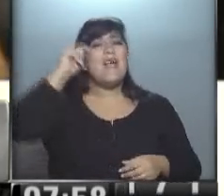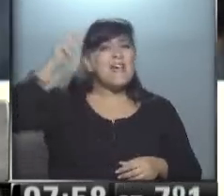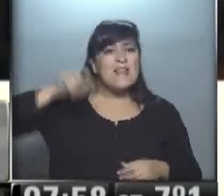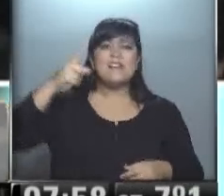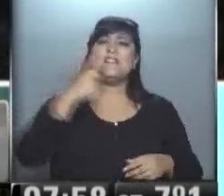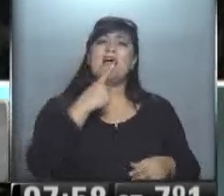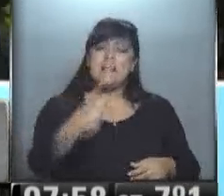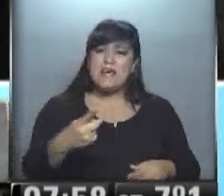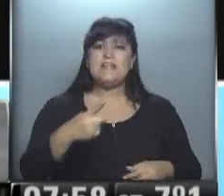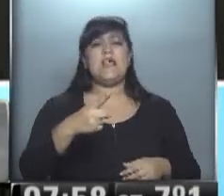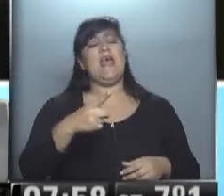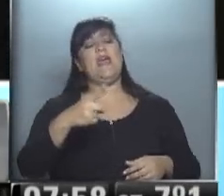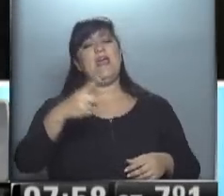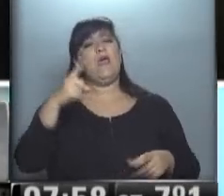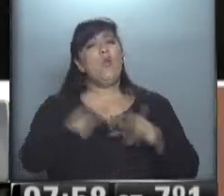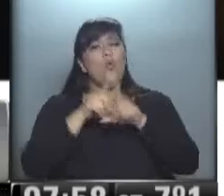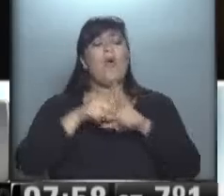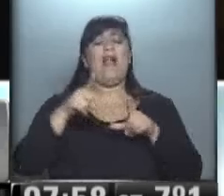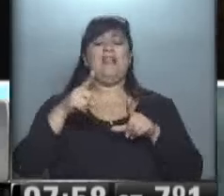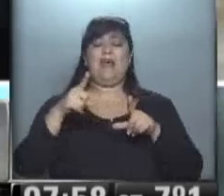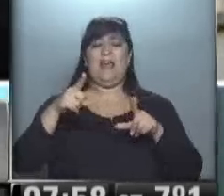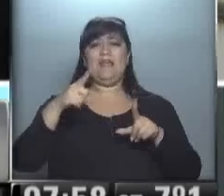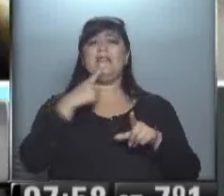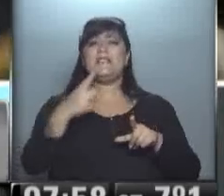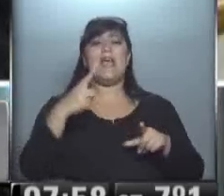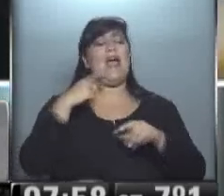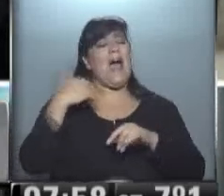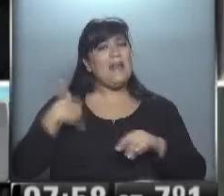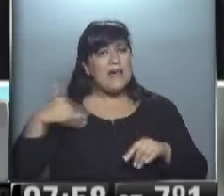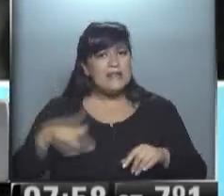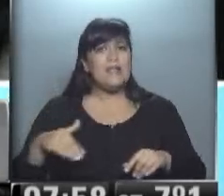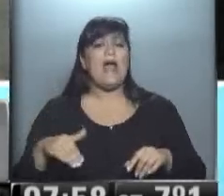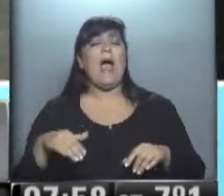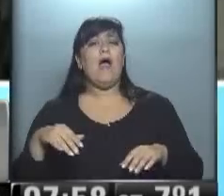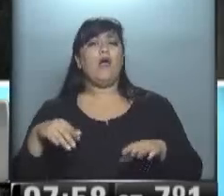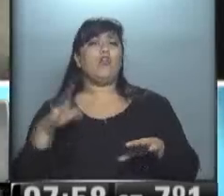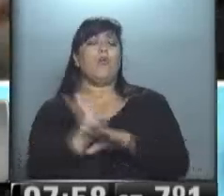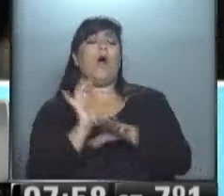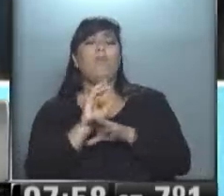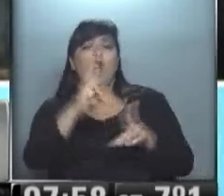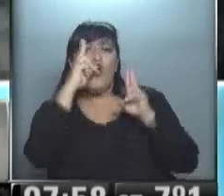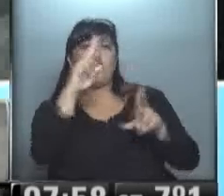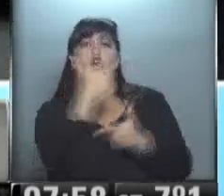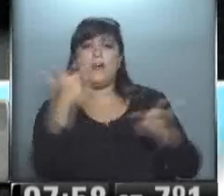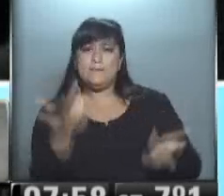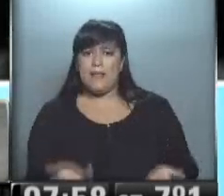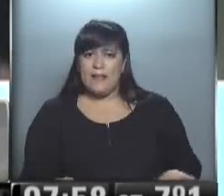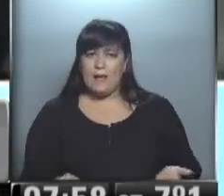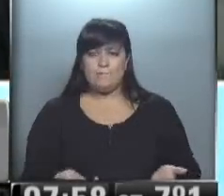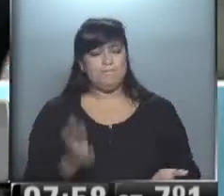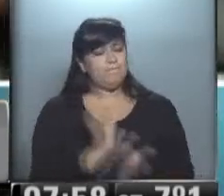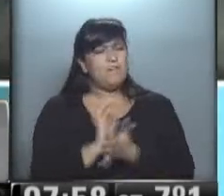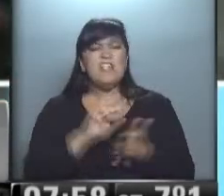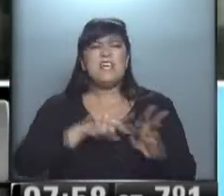Argentina en desacato esto generó toda una ola de especulaciones y de versiones sobre Qué significa esto porque en